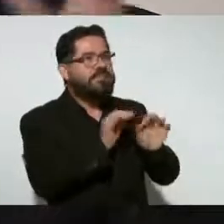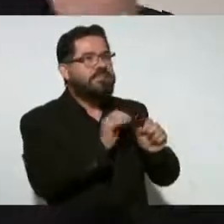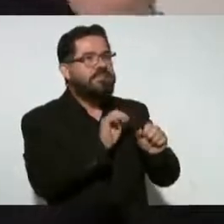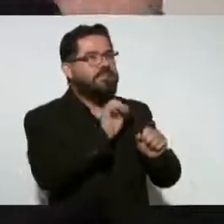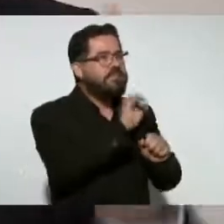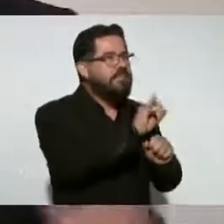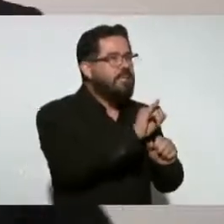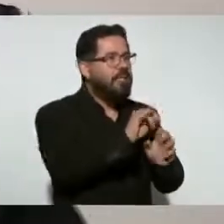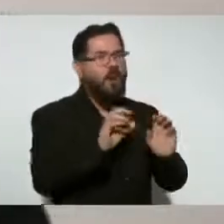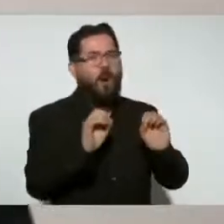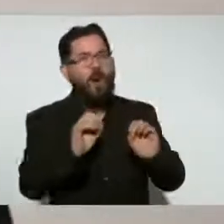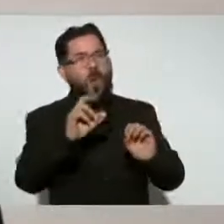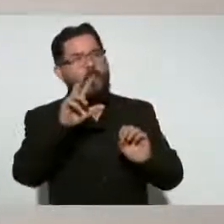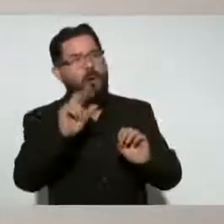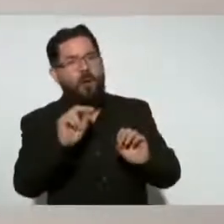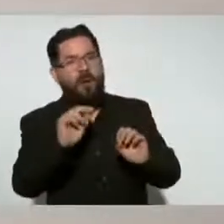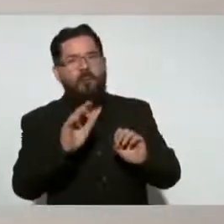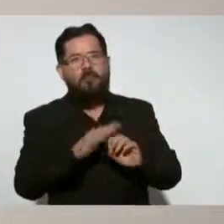Tengo también